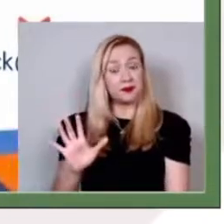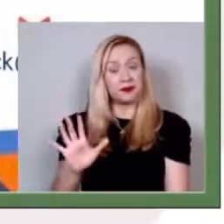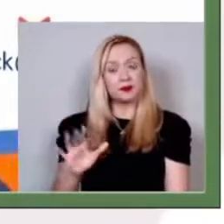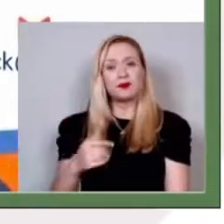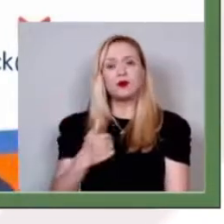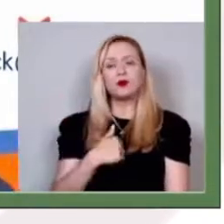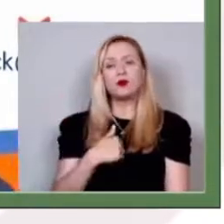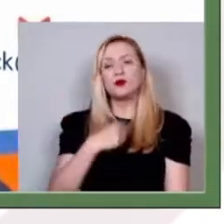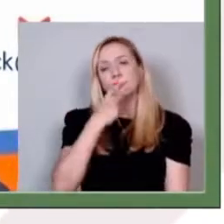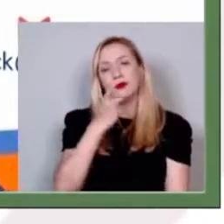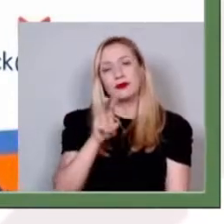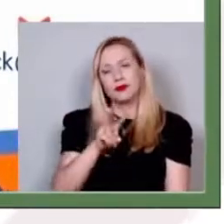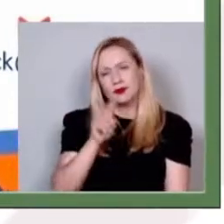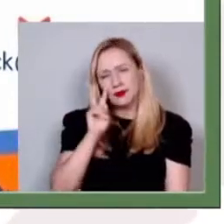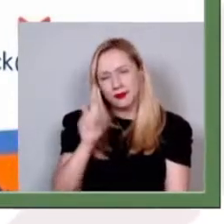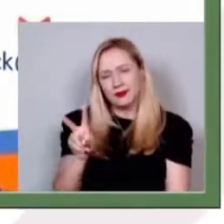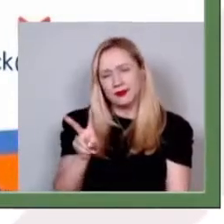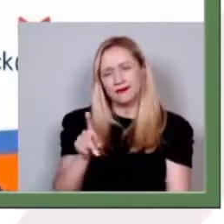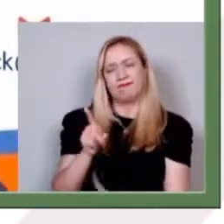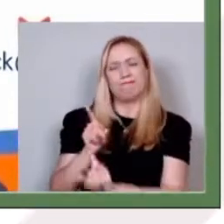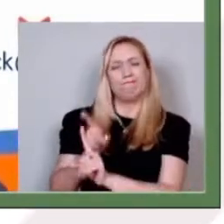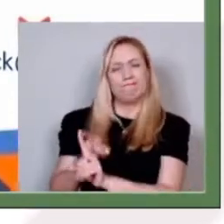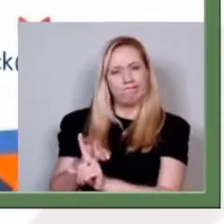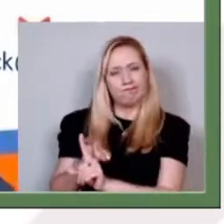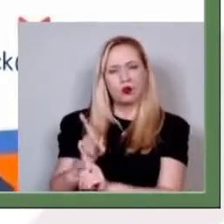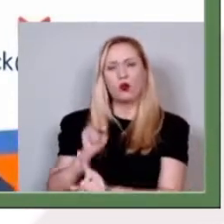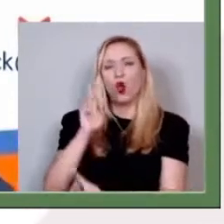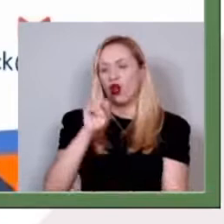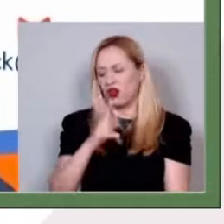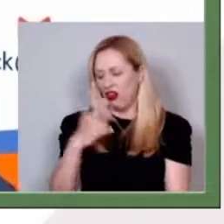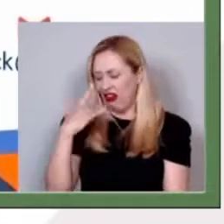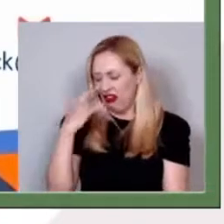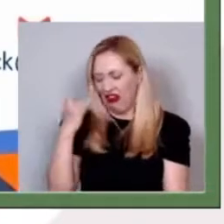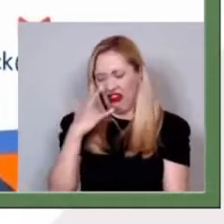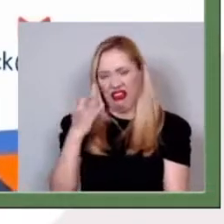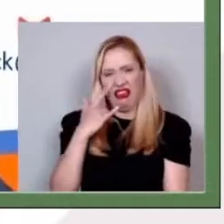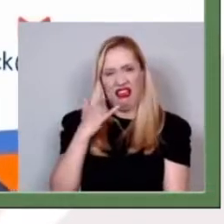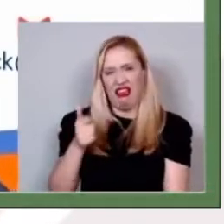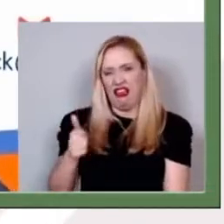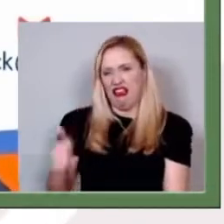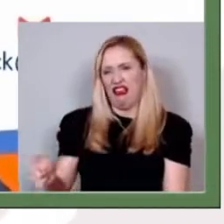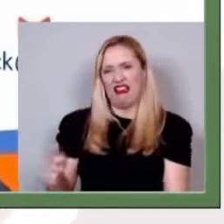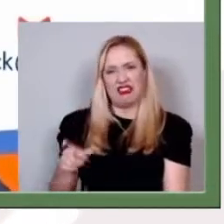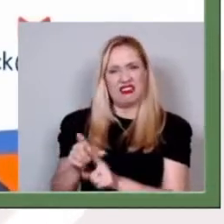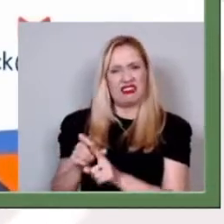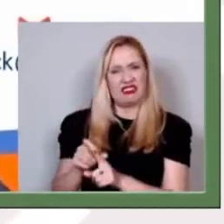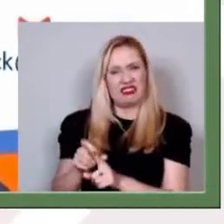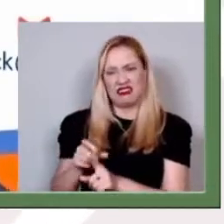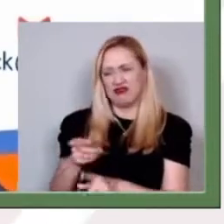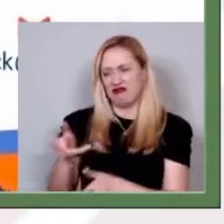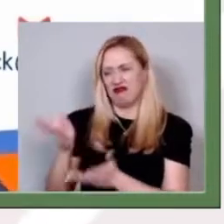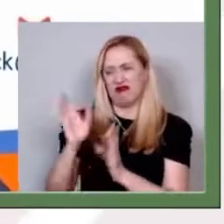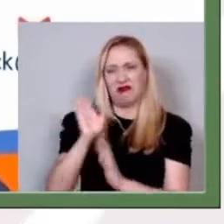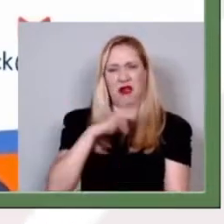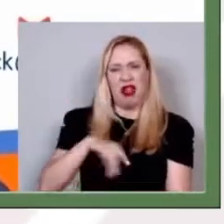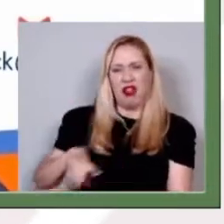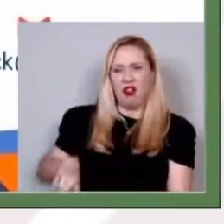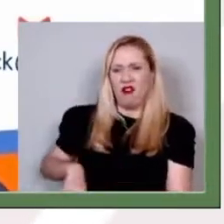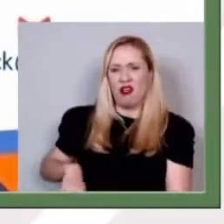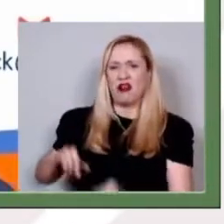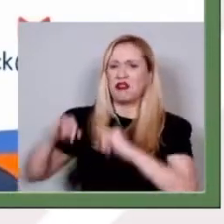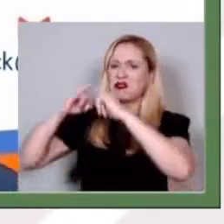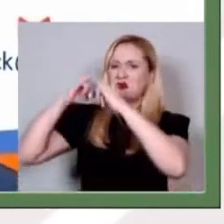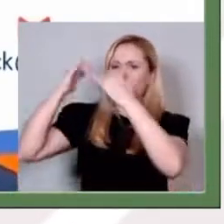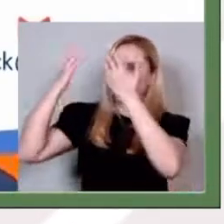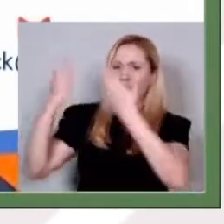la crítica, y no necesariamente por criticar a un gobierno o a una institución, es esto, es